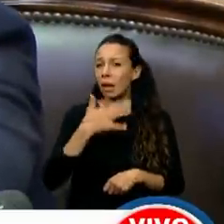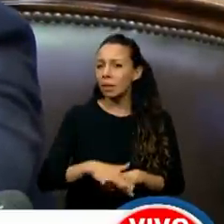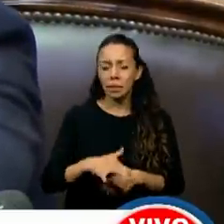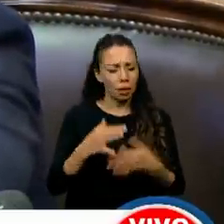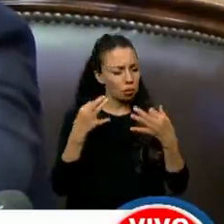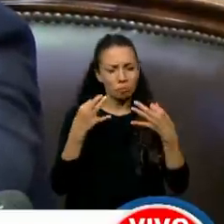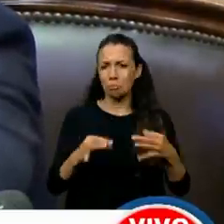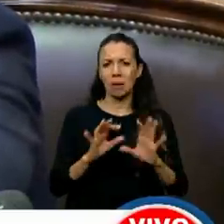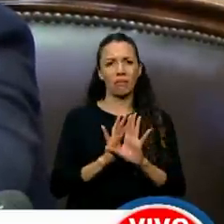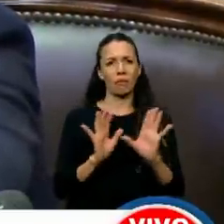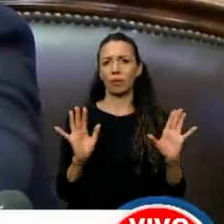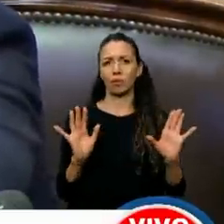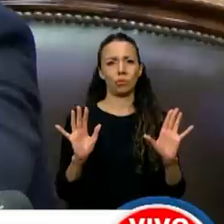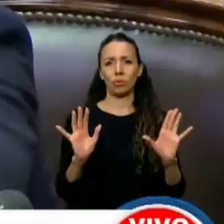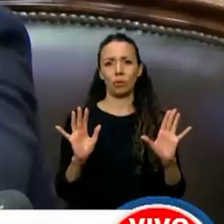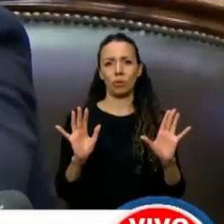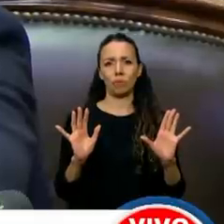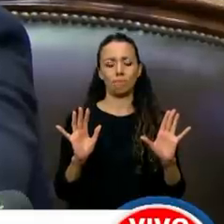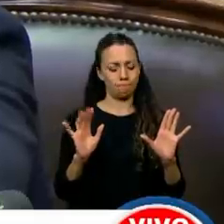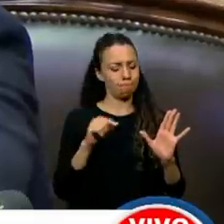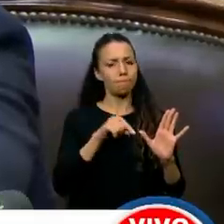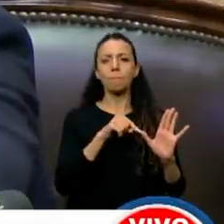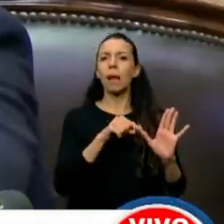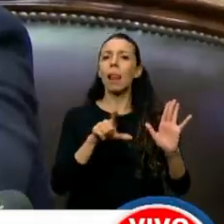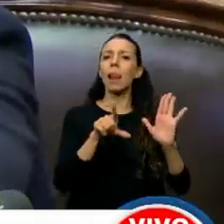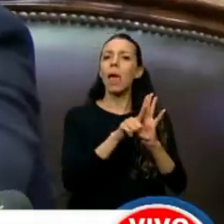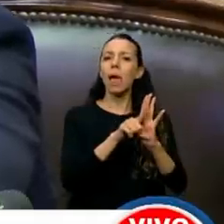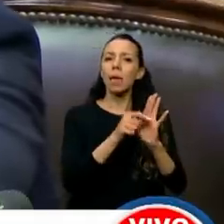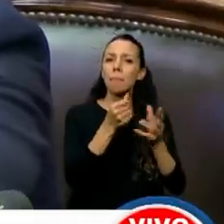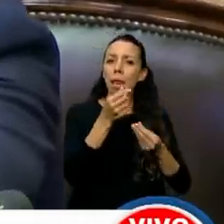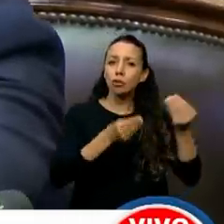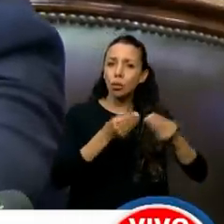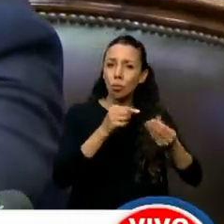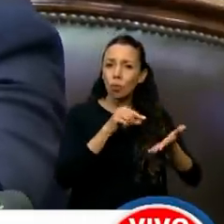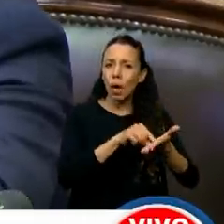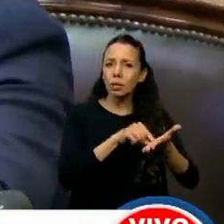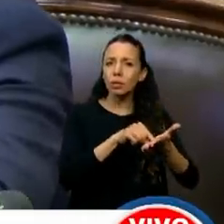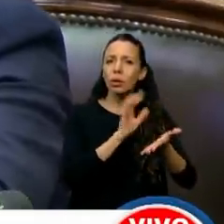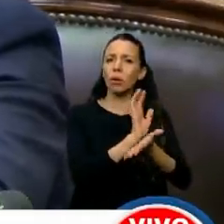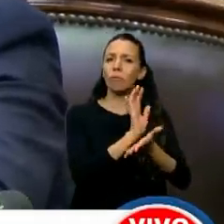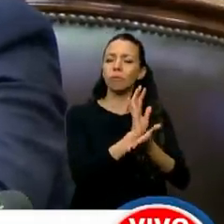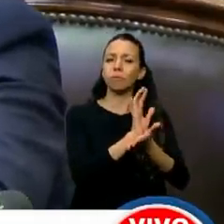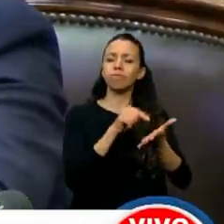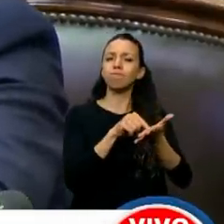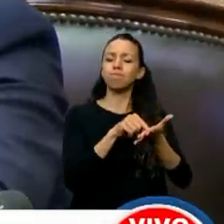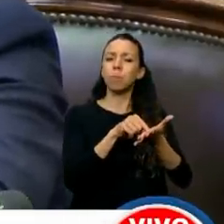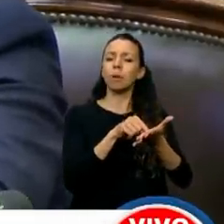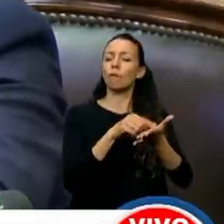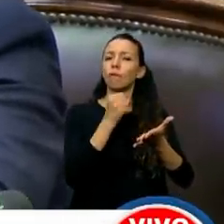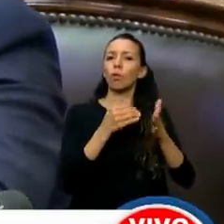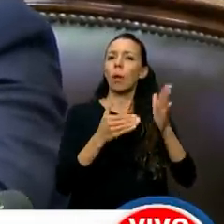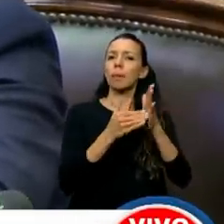qué esta ley de presupuesto es una herramienta fundamental para el buen funcionamiento del